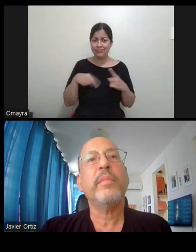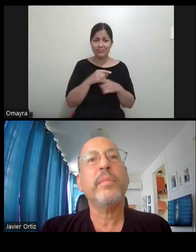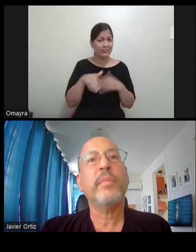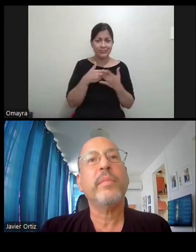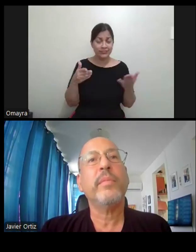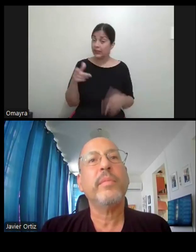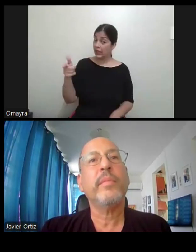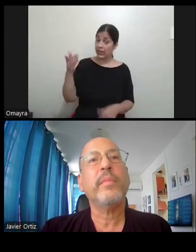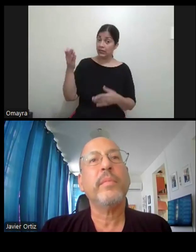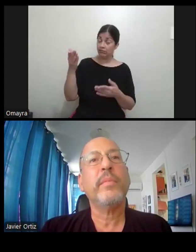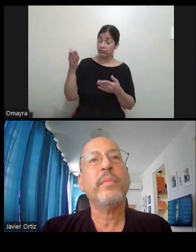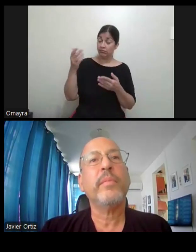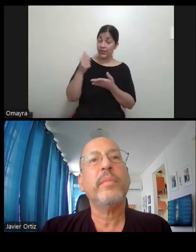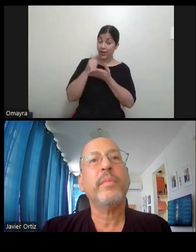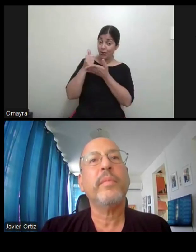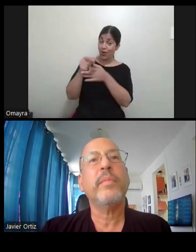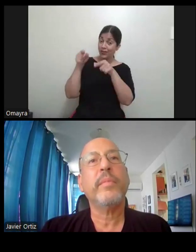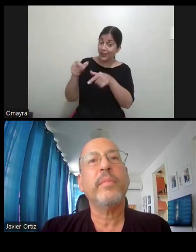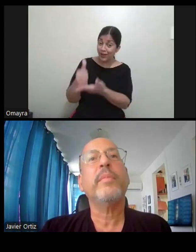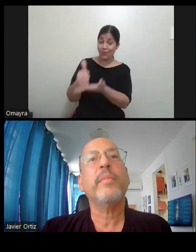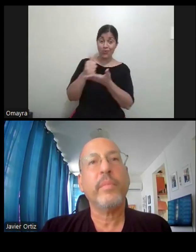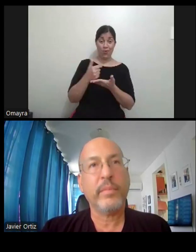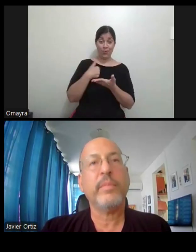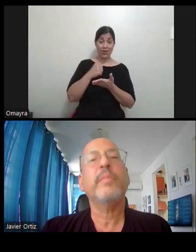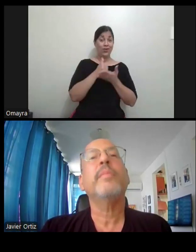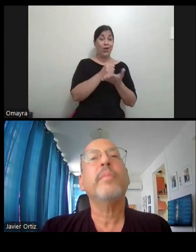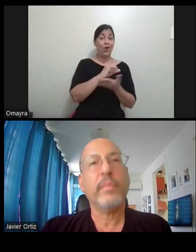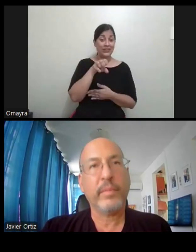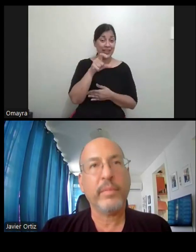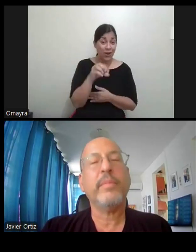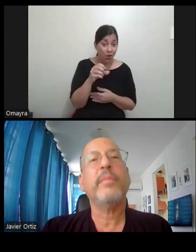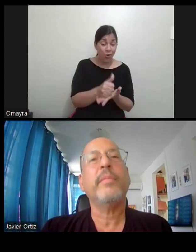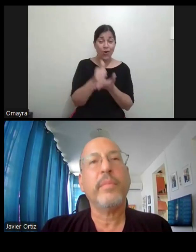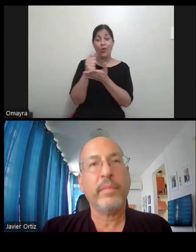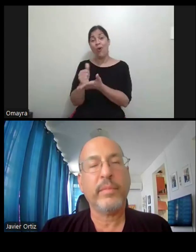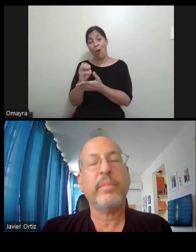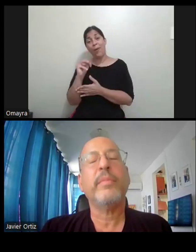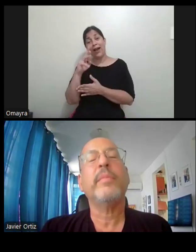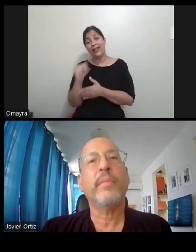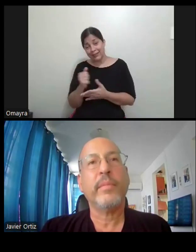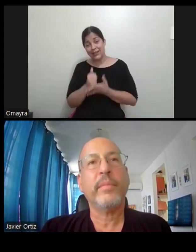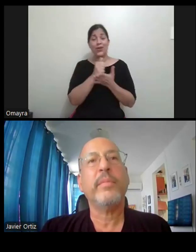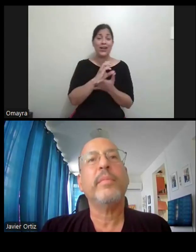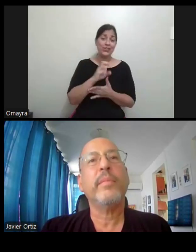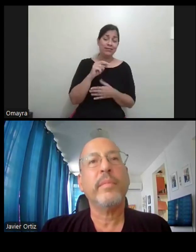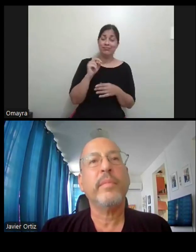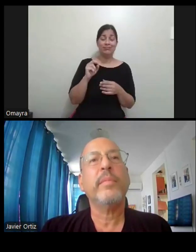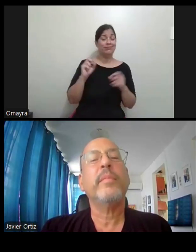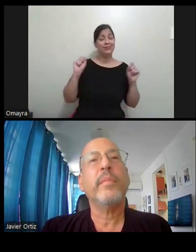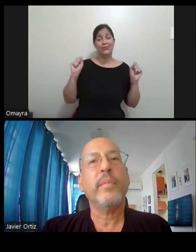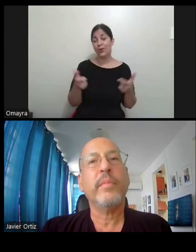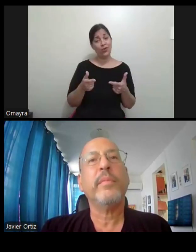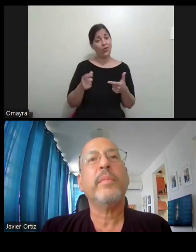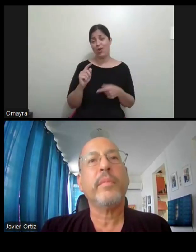te ayudó a ti, como me ayudó a mí, como que ayudó a José, como que ayudó a Javier, como que ayudó a Mayra, que ayudó a Chena. O sea, todo el mundo, de